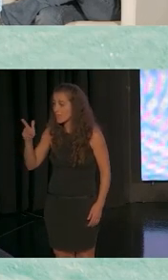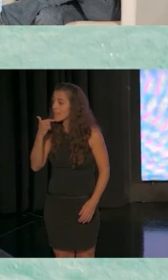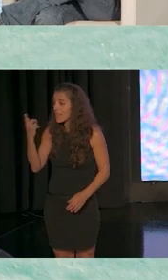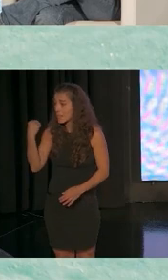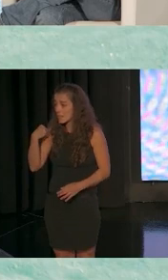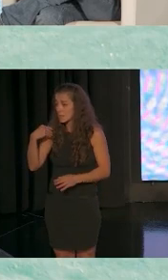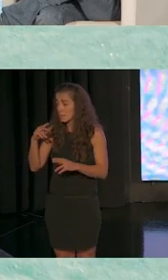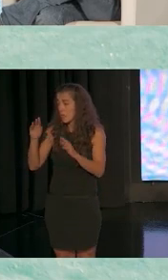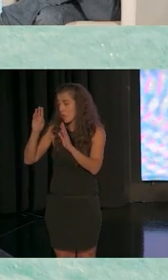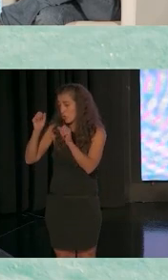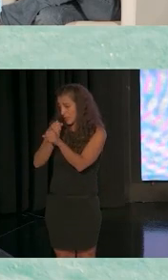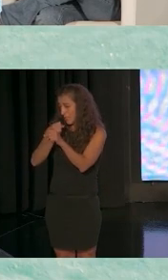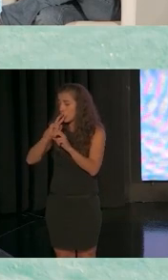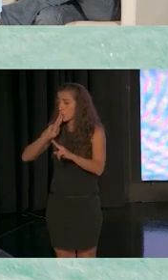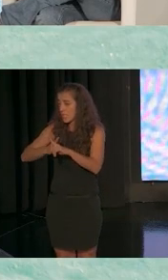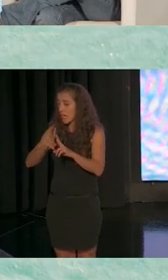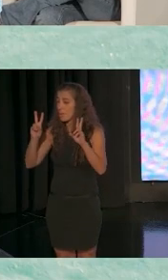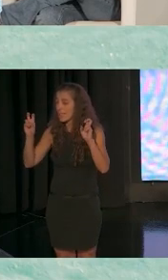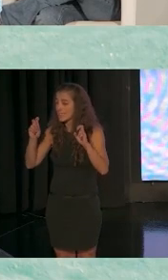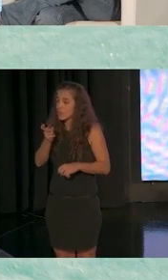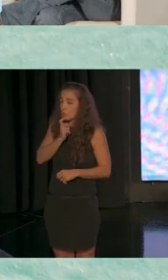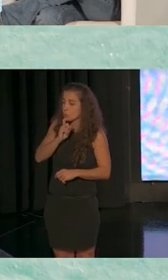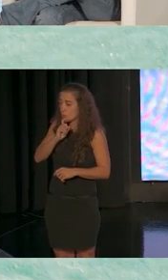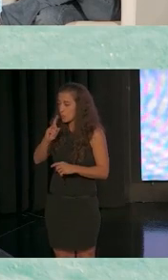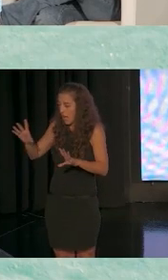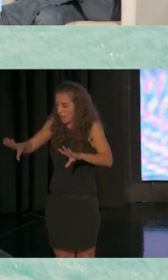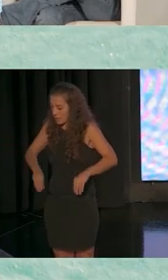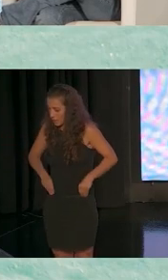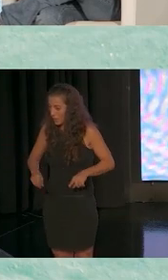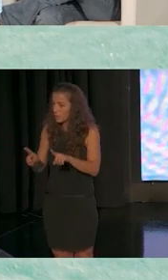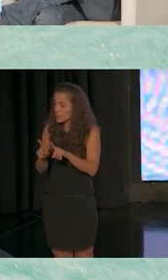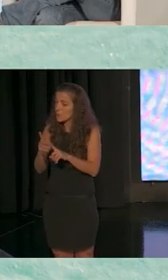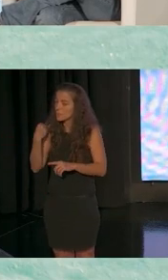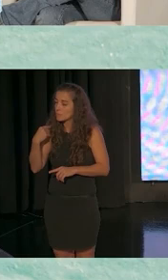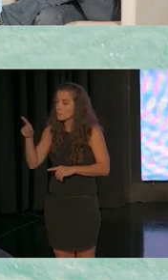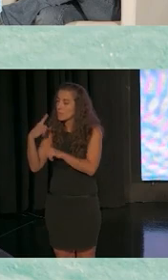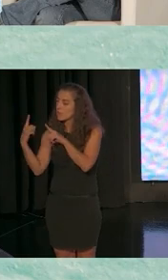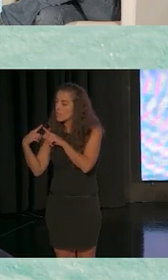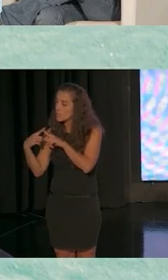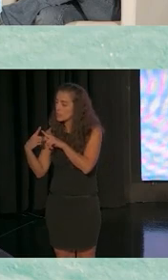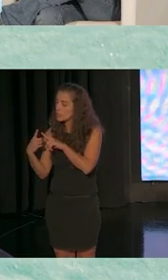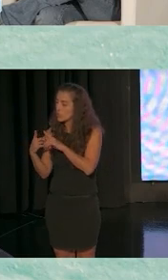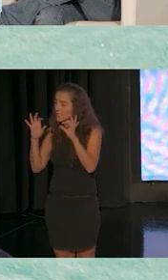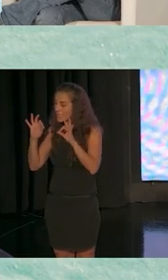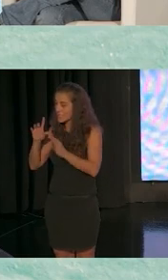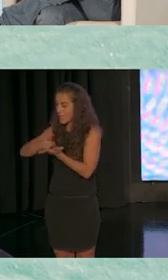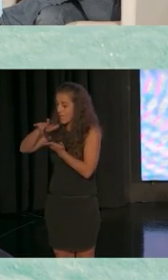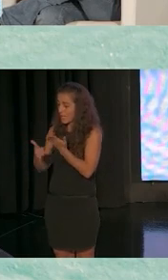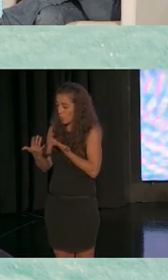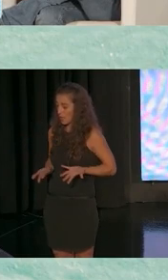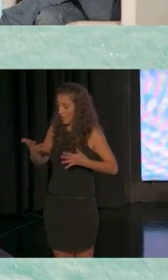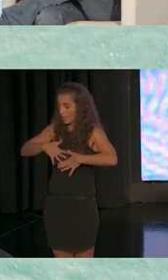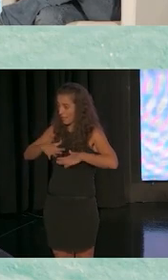complejidad en este trabajo se Proponen analizar los factores involucrados involucrados en la adquisición del lenguaje y hablan de